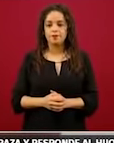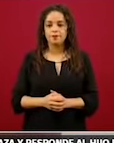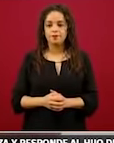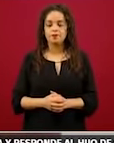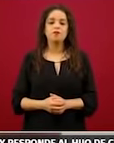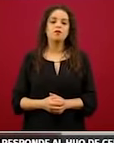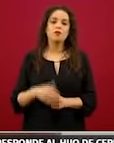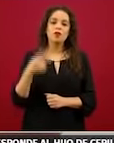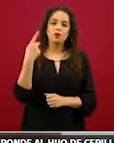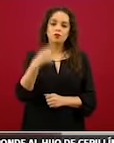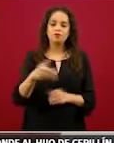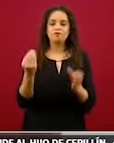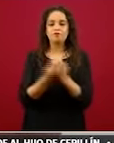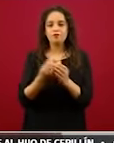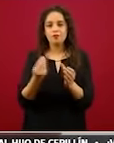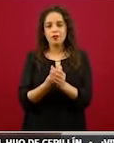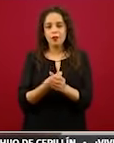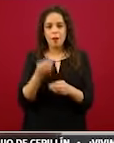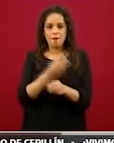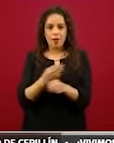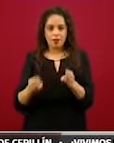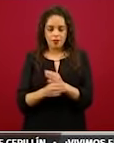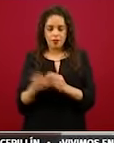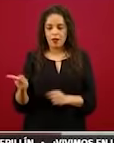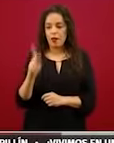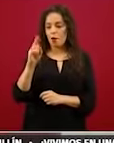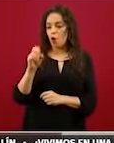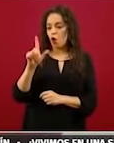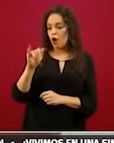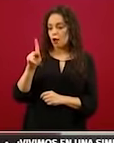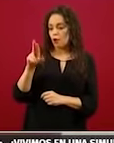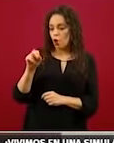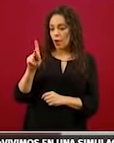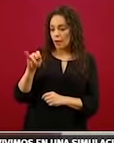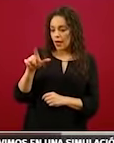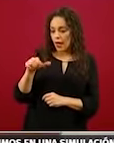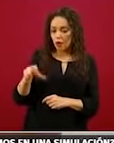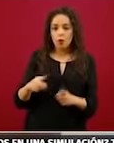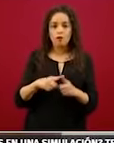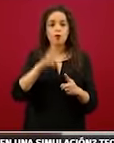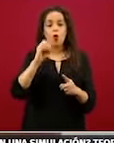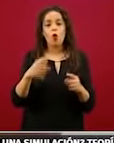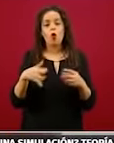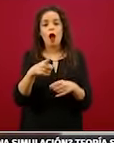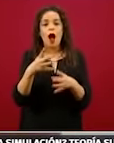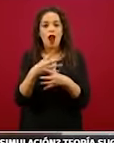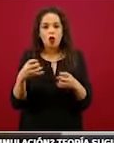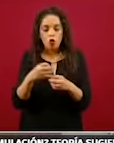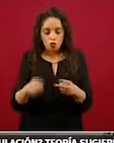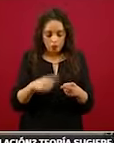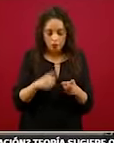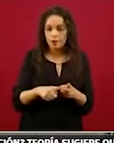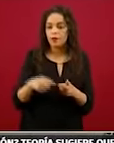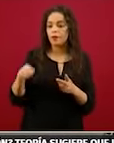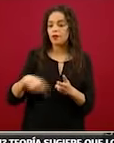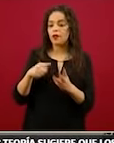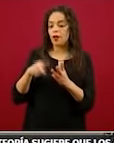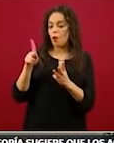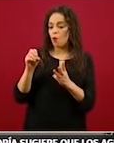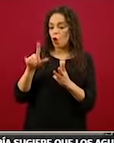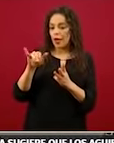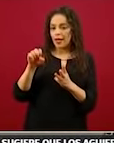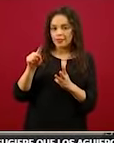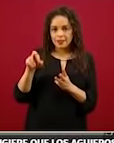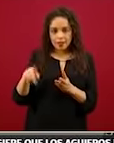depende de polipropileno, por ejemplo, de algodón, dependiendo de las capas que se tengan, poliéster, celulosa, pero después